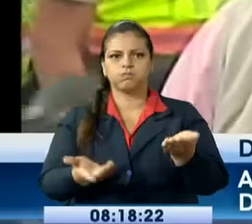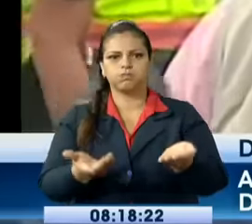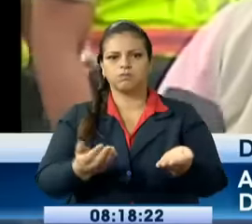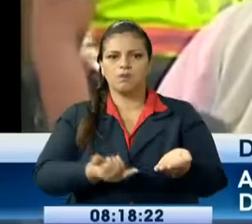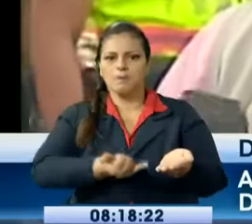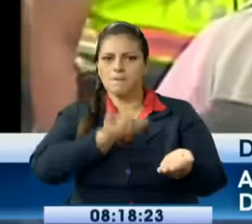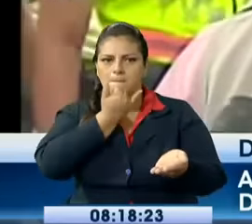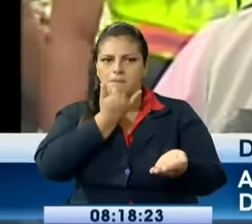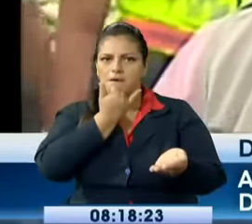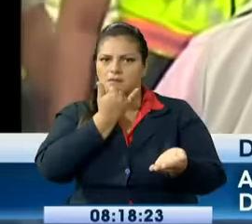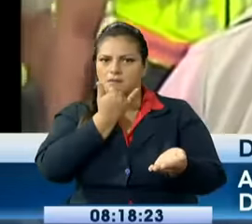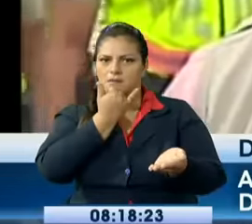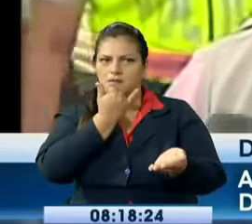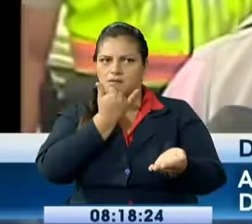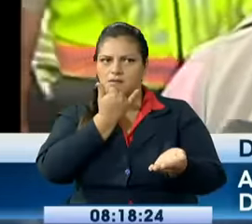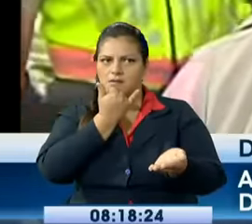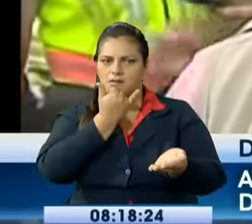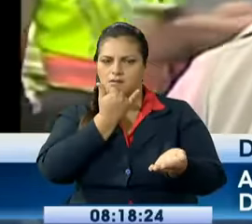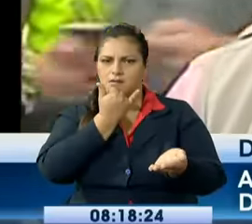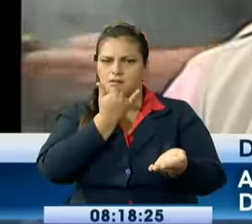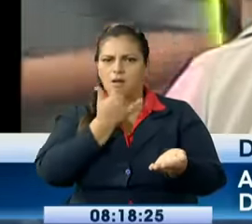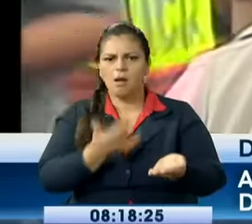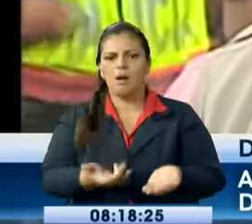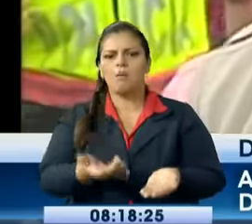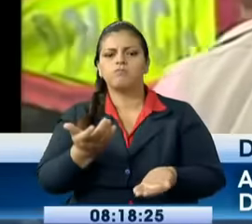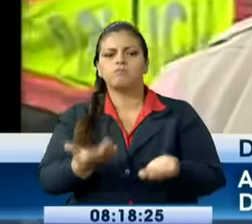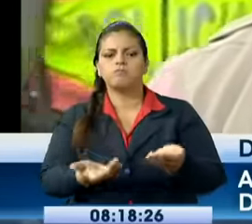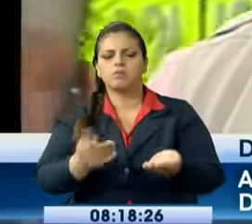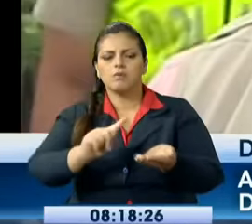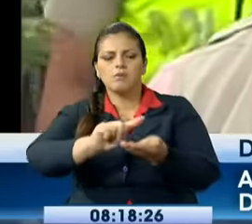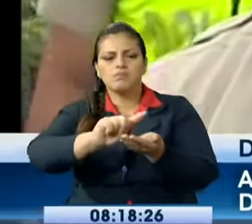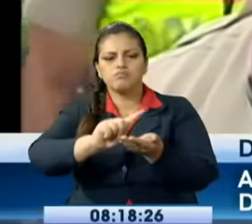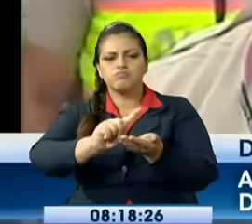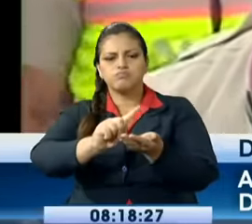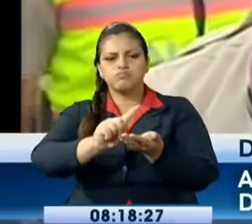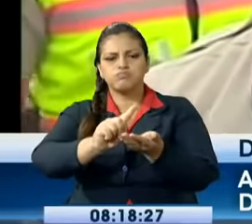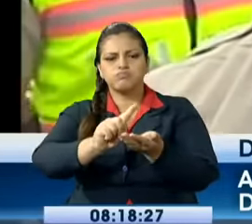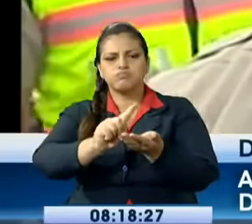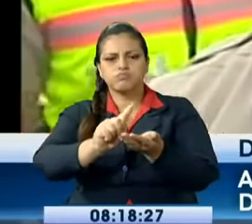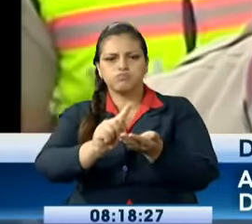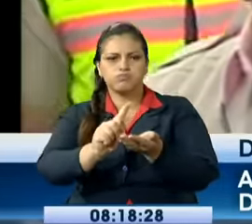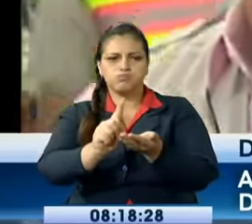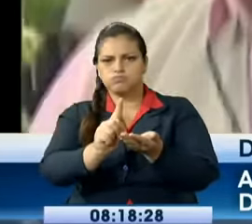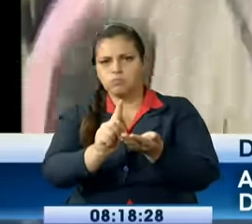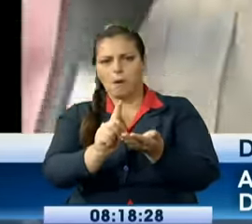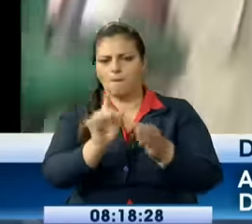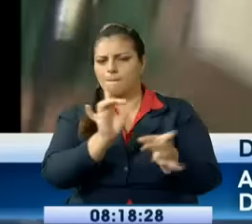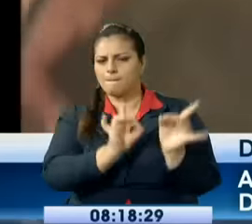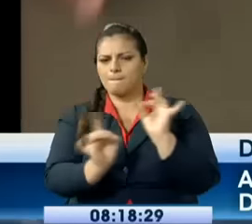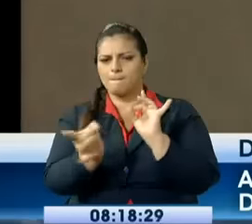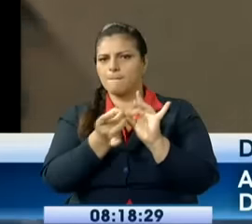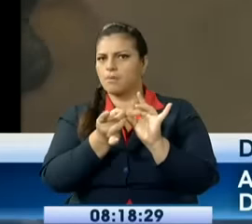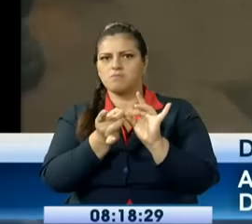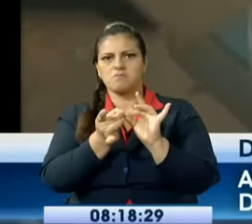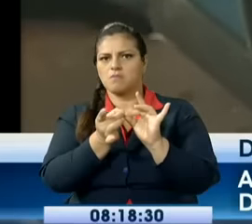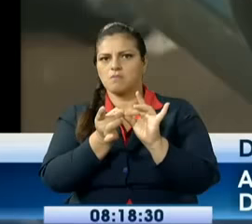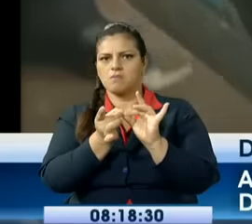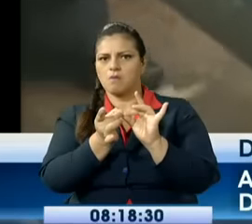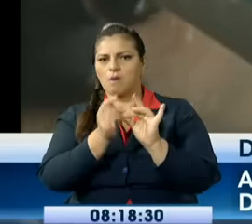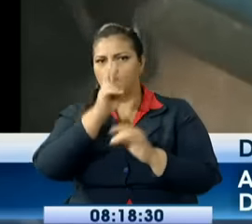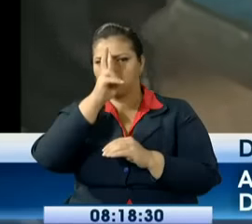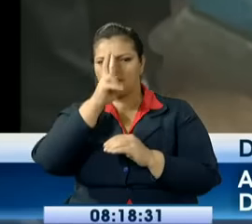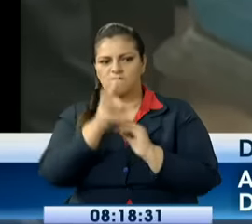una libre. Es decir, eso no se puede permitir, ni la especulación, ni a través de las pesa perjudicar a la ciudadanía. ¿Podemos